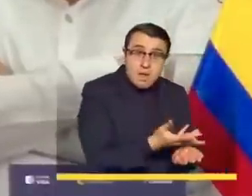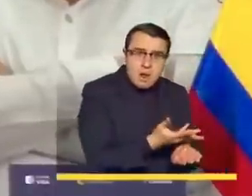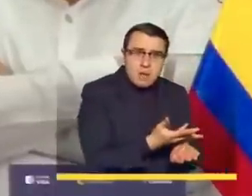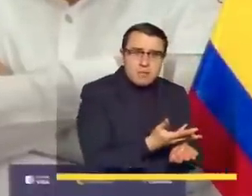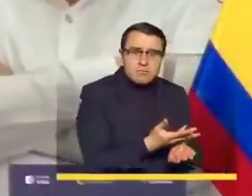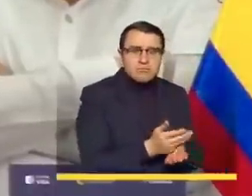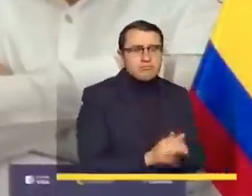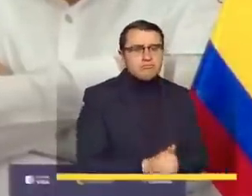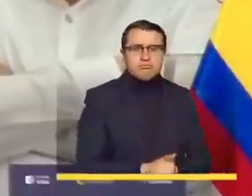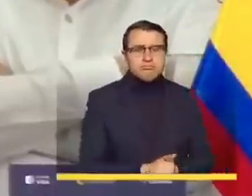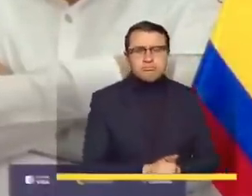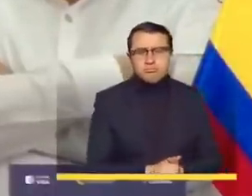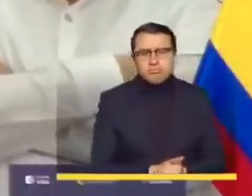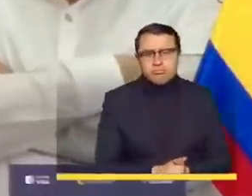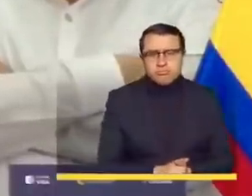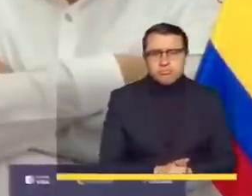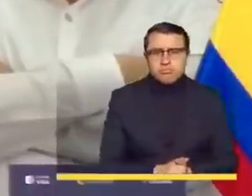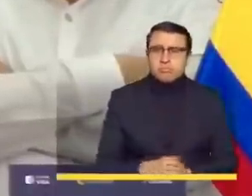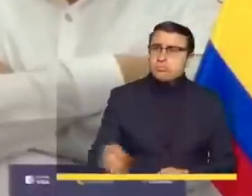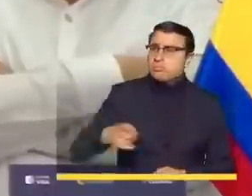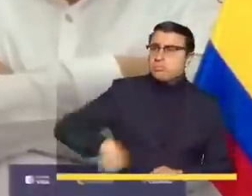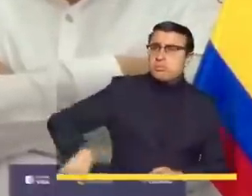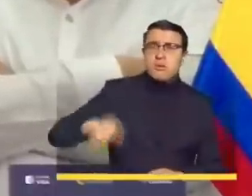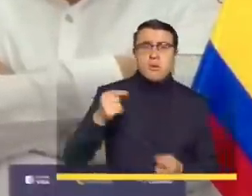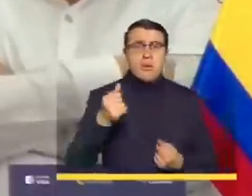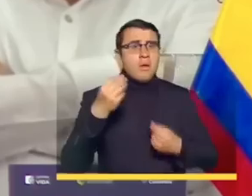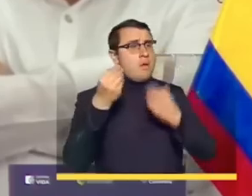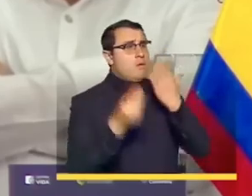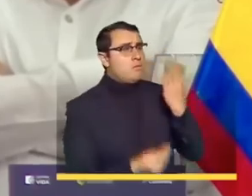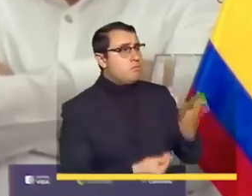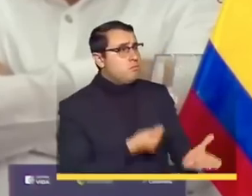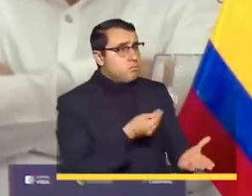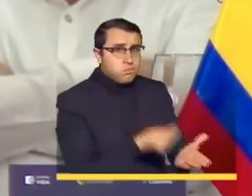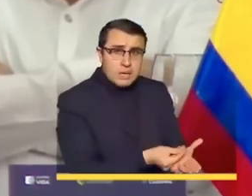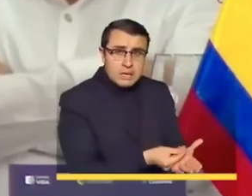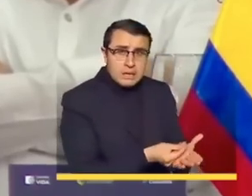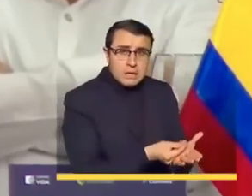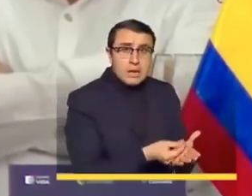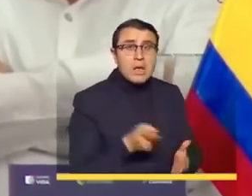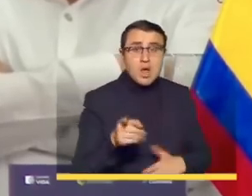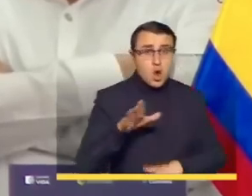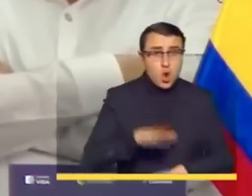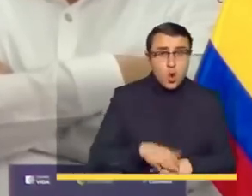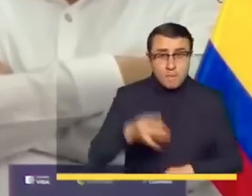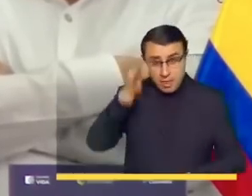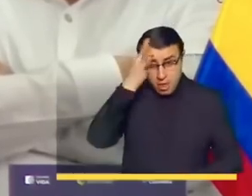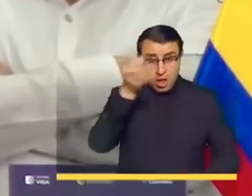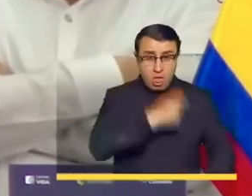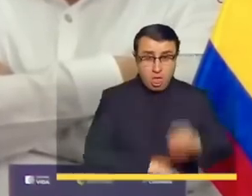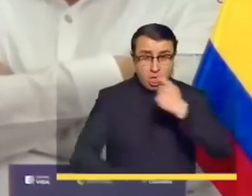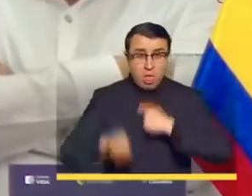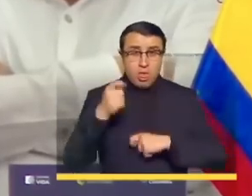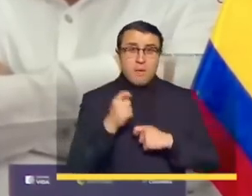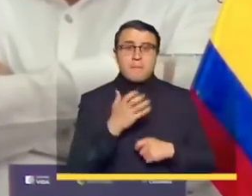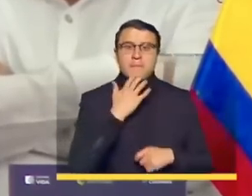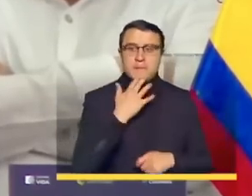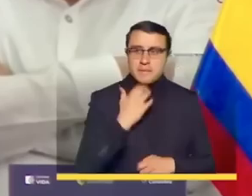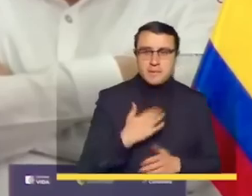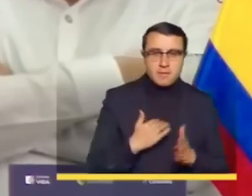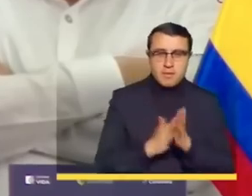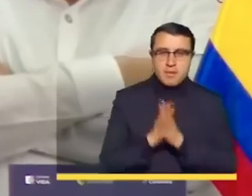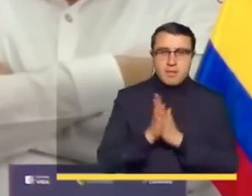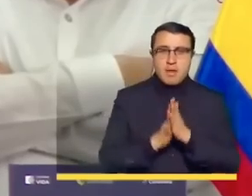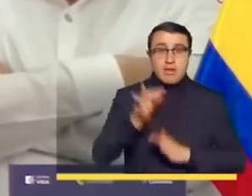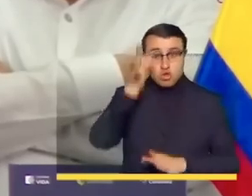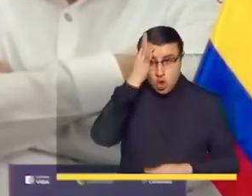¿Es el precio la variable que mueve el consumo de las drogas? De tal manera que si yo elevo